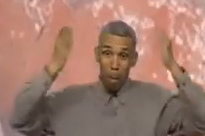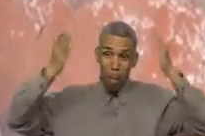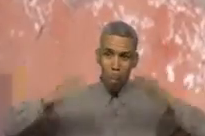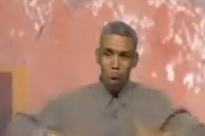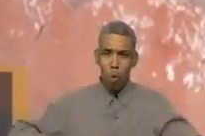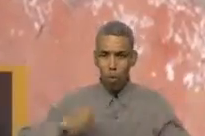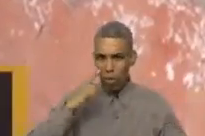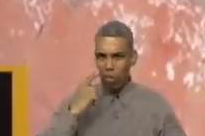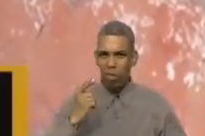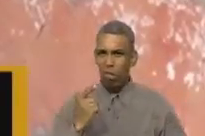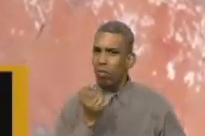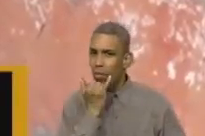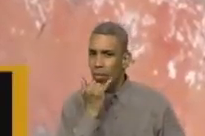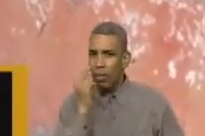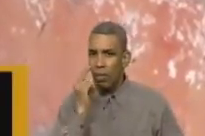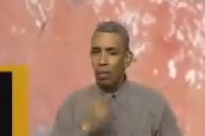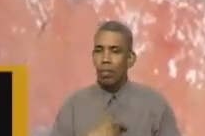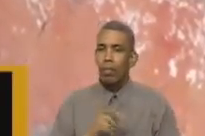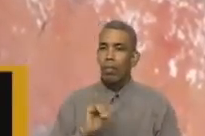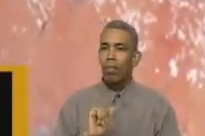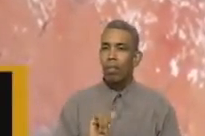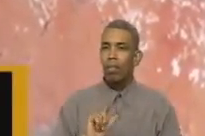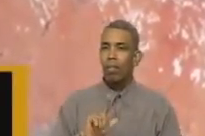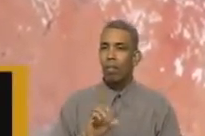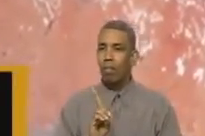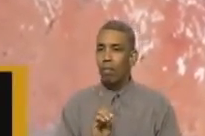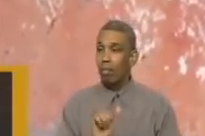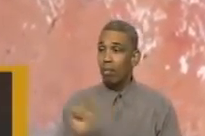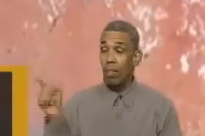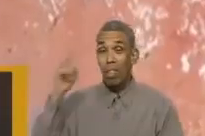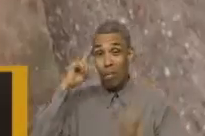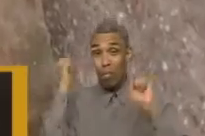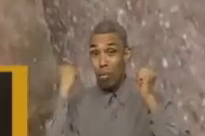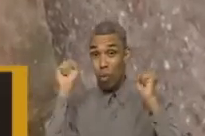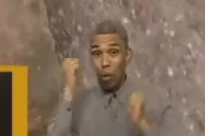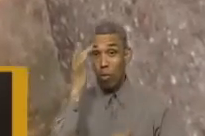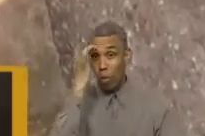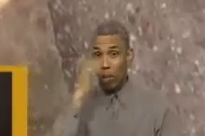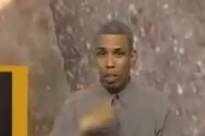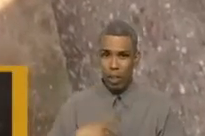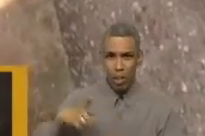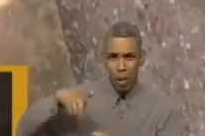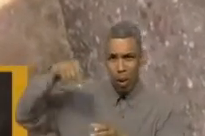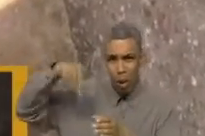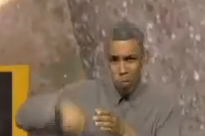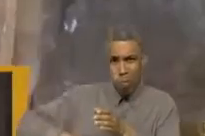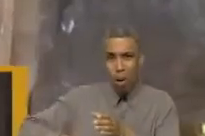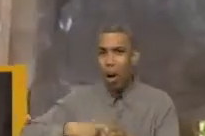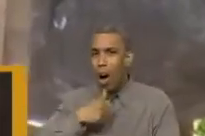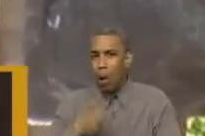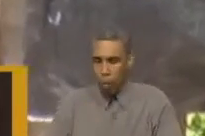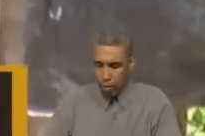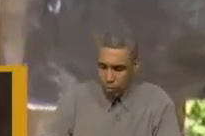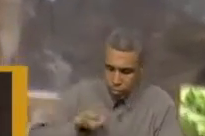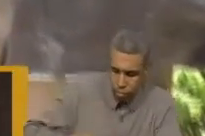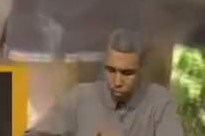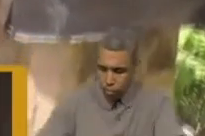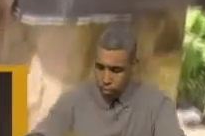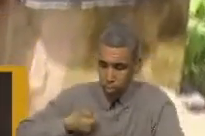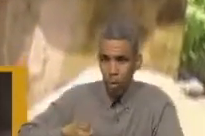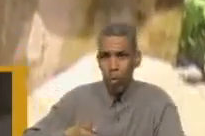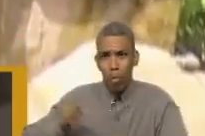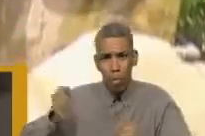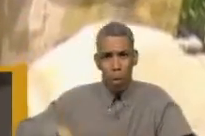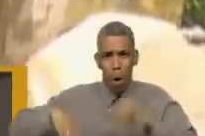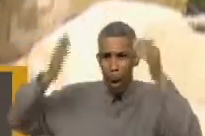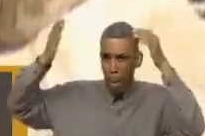Hilda Paternina es la mujer que no duerme por la preocupación de que en cualquier momento el pozo de la parte trasera de su casa se le venga abajo. 3 metros